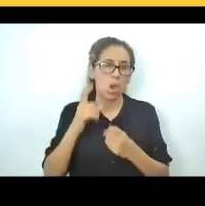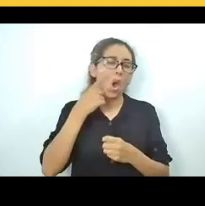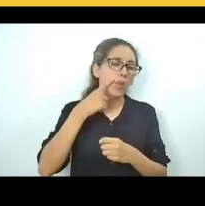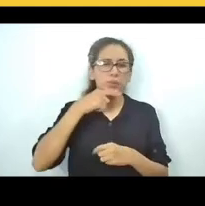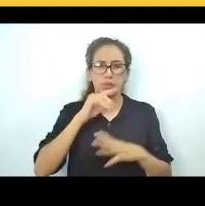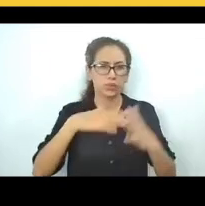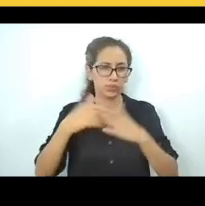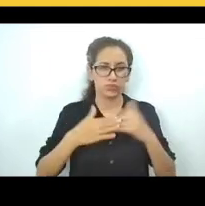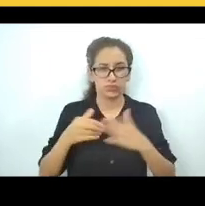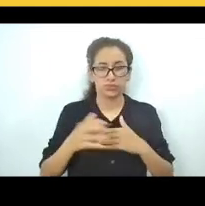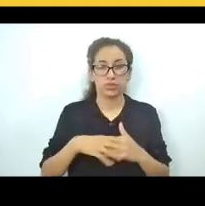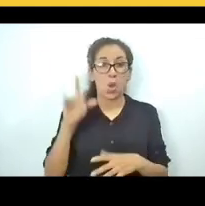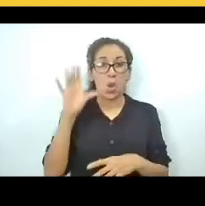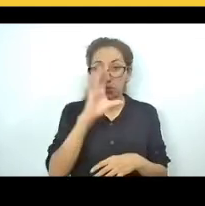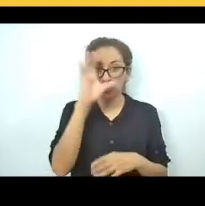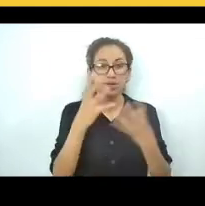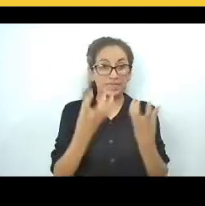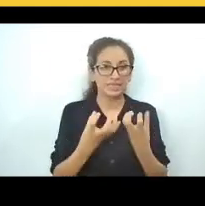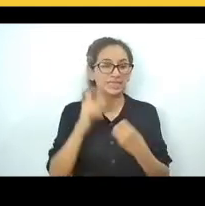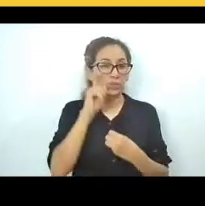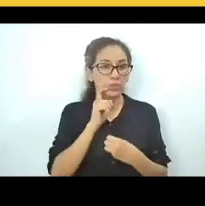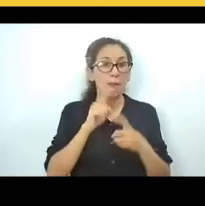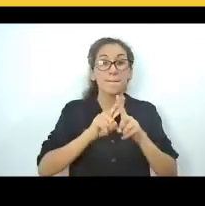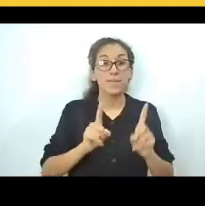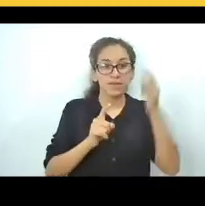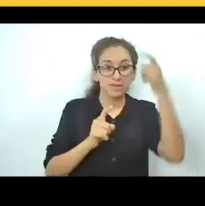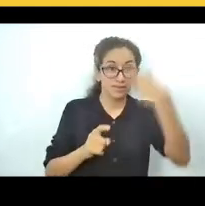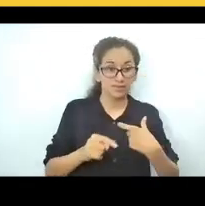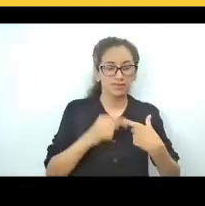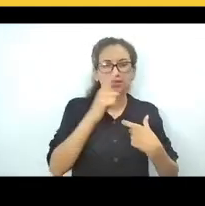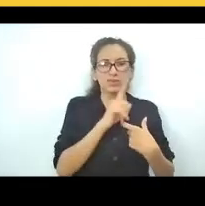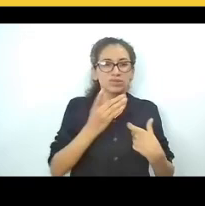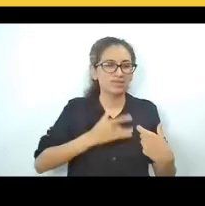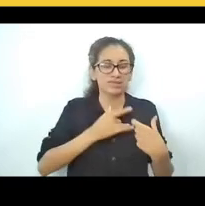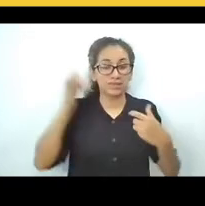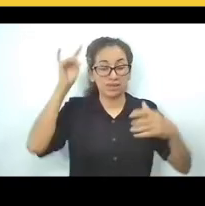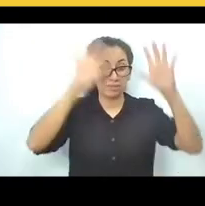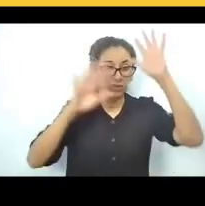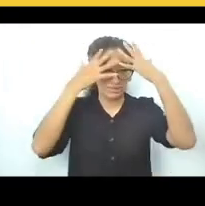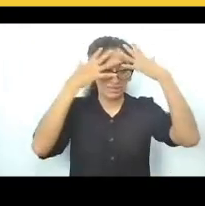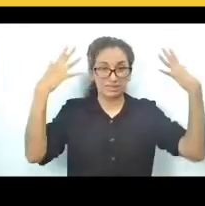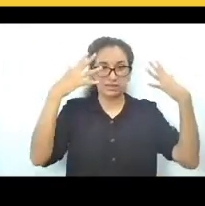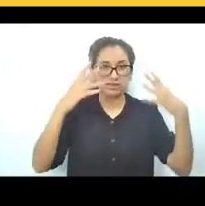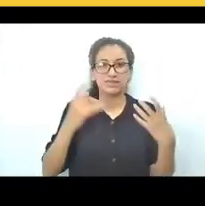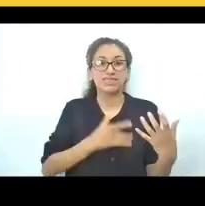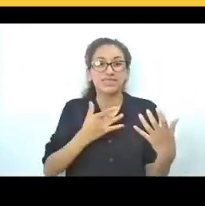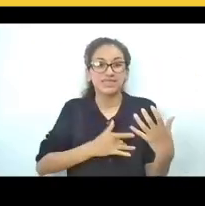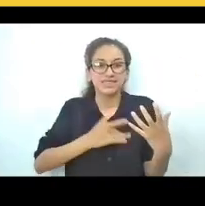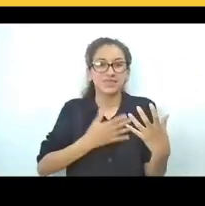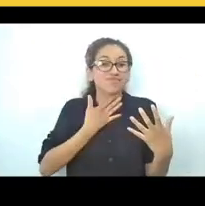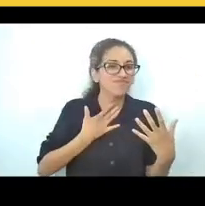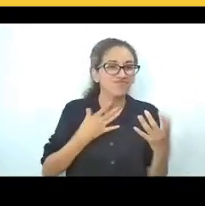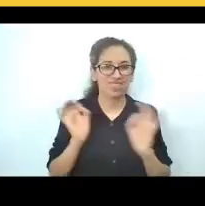pareja, busca un encuentro sexual, pero él, por un tema de estrés, no hay un deseo sexual. Entonces aparece